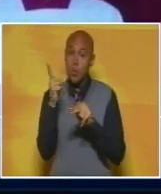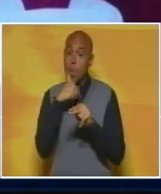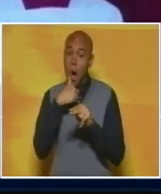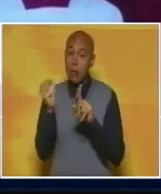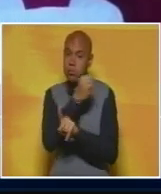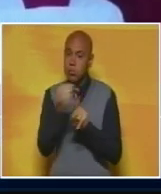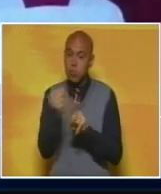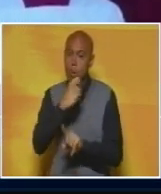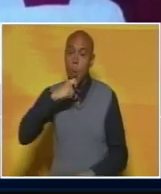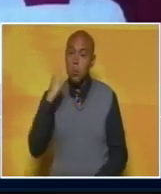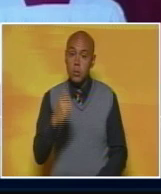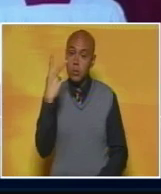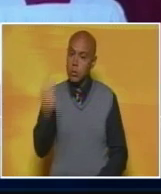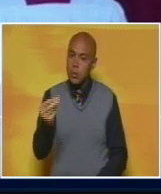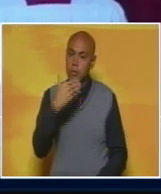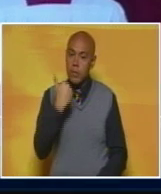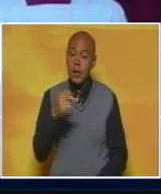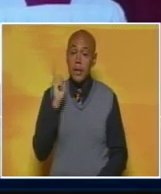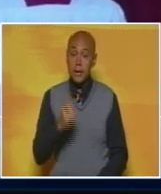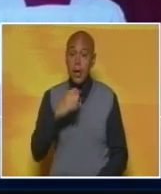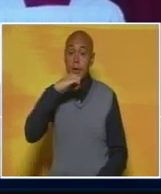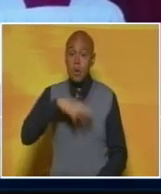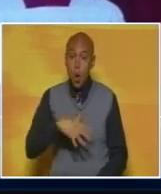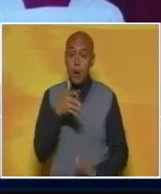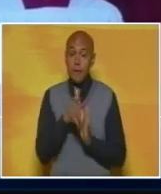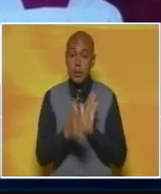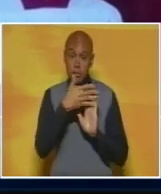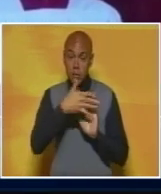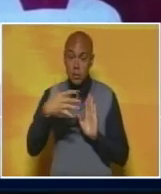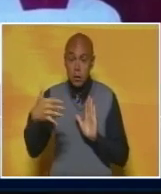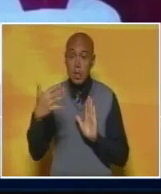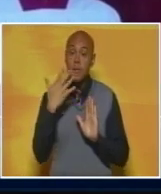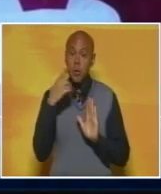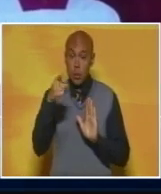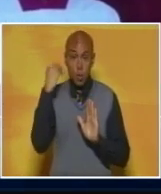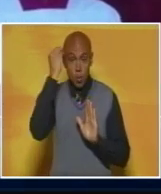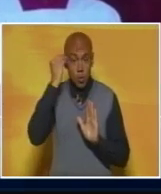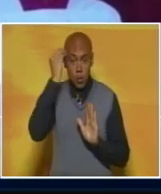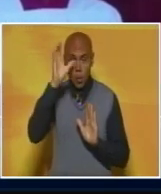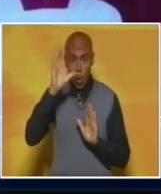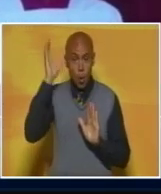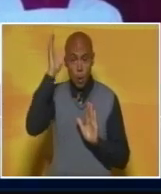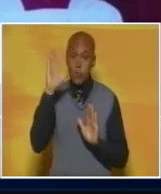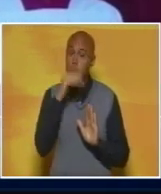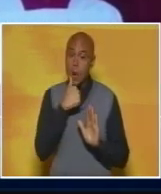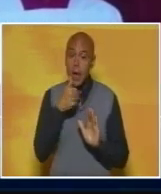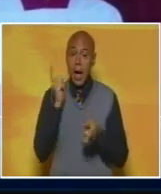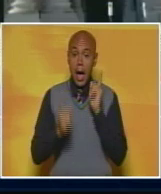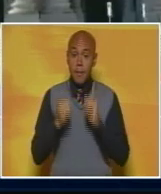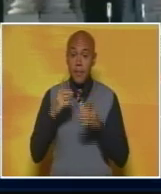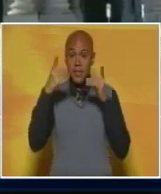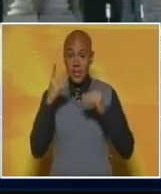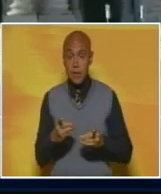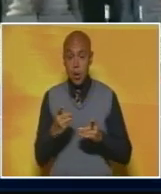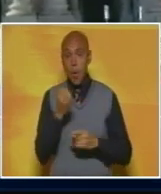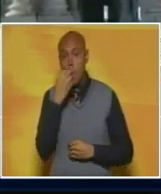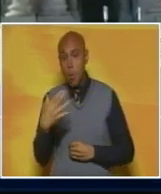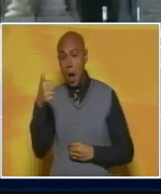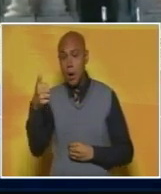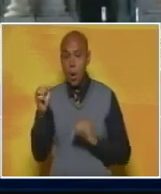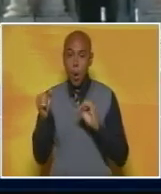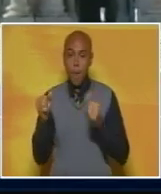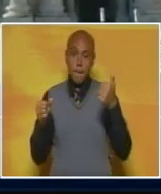Explicó que las historias influyen en nuestra vida, aunque no seamos conscientes de ello. A menudo menudo decidimos lo que está bien o